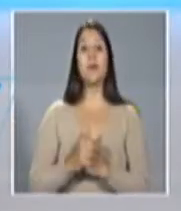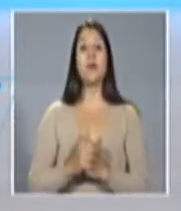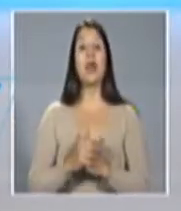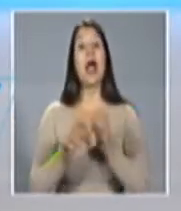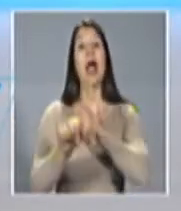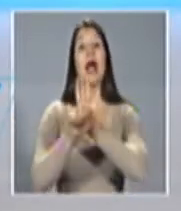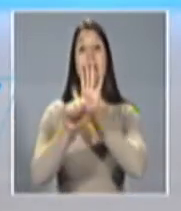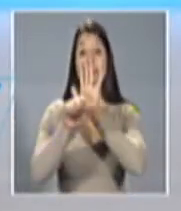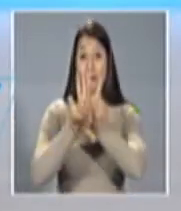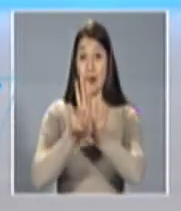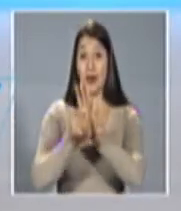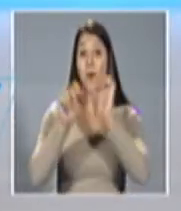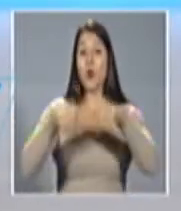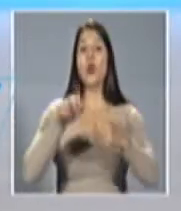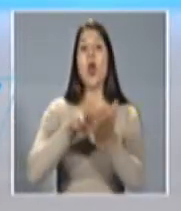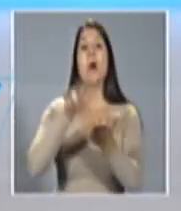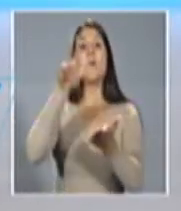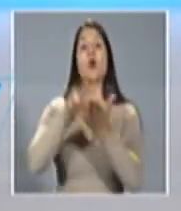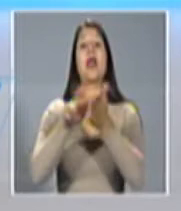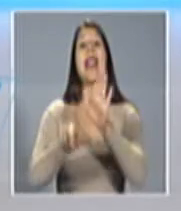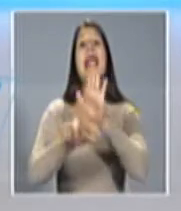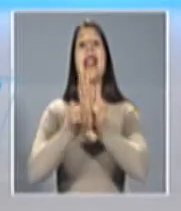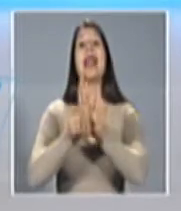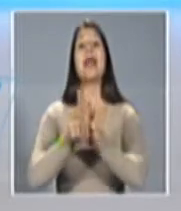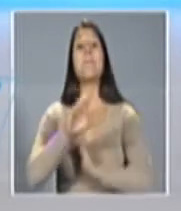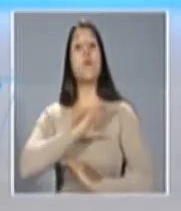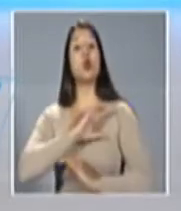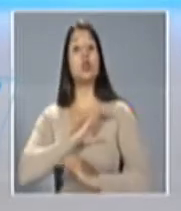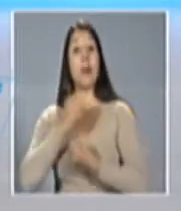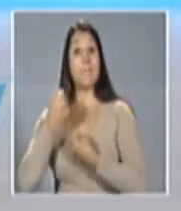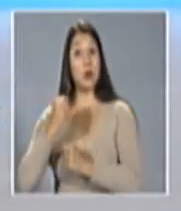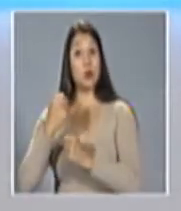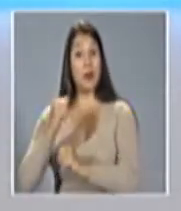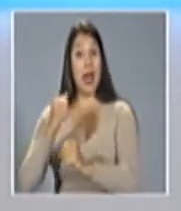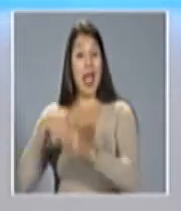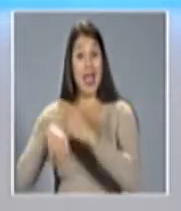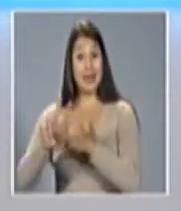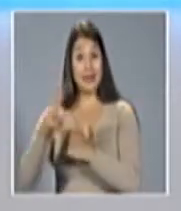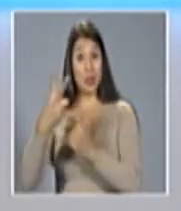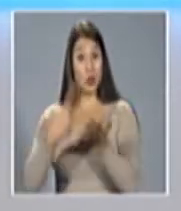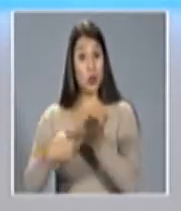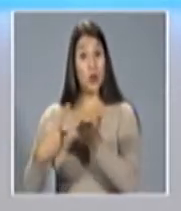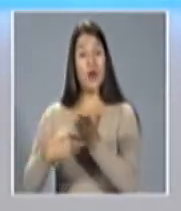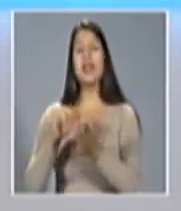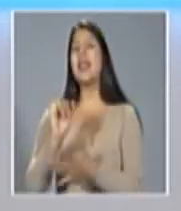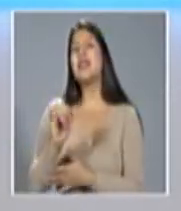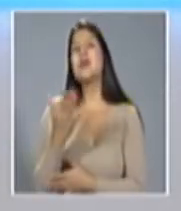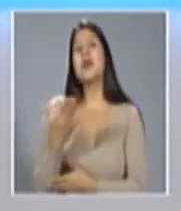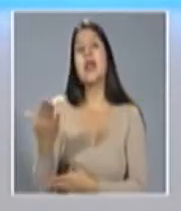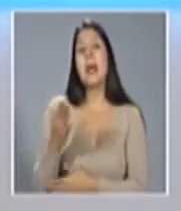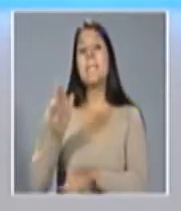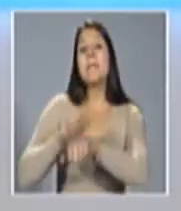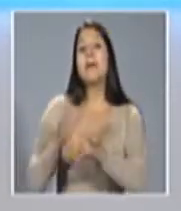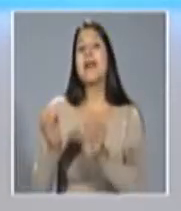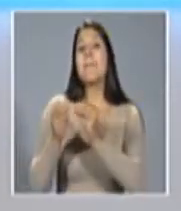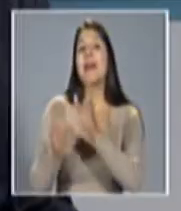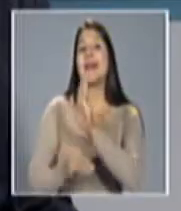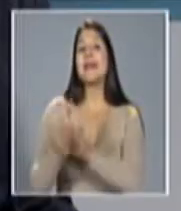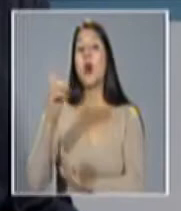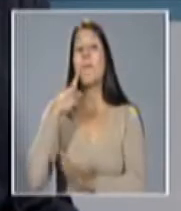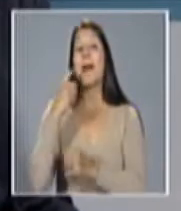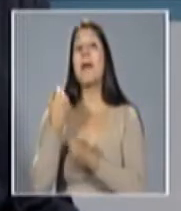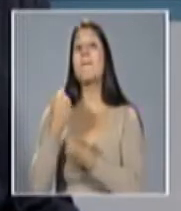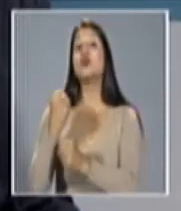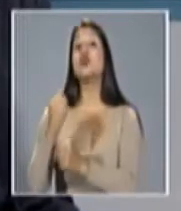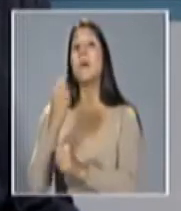la Asamblea Legislativa aprobó la ley de policías municipales en segundo debate. Eso creo que le va a permitir un gran desarrollo a las municipalidades